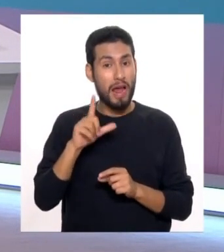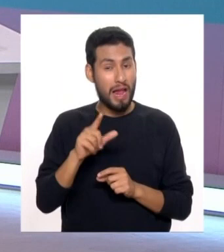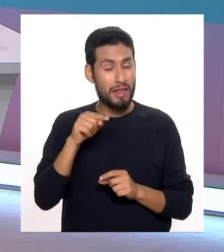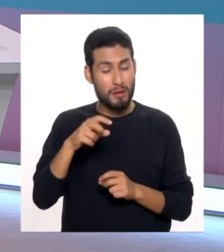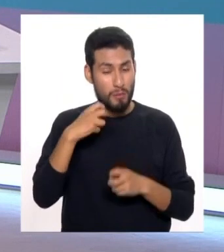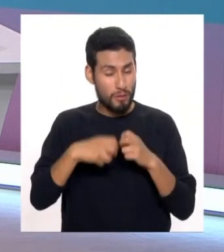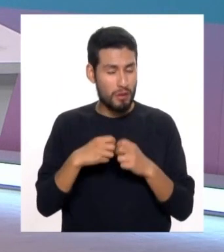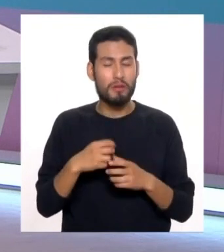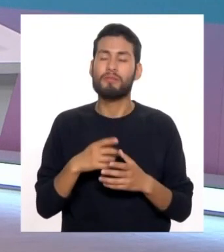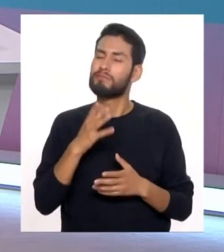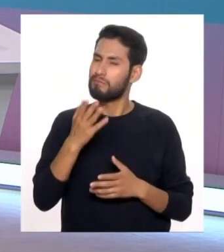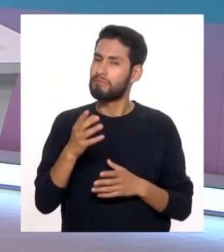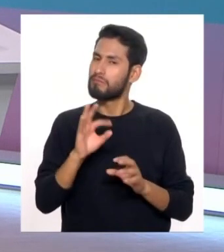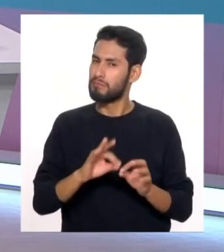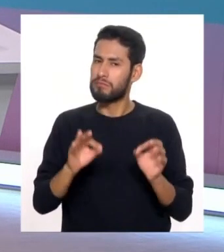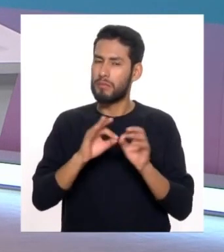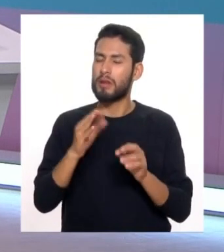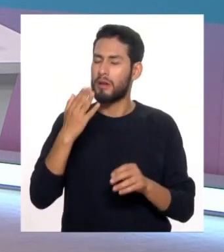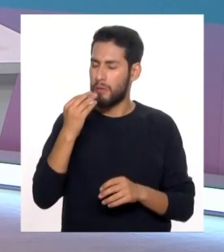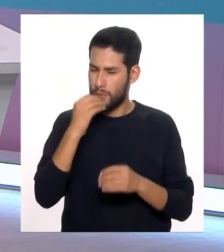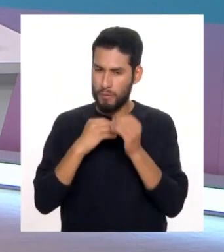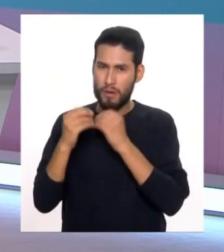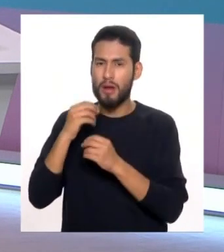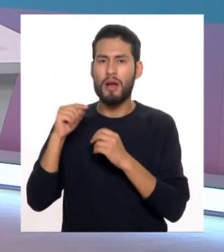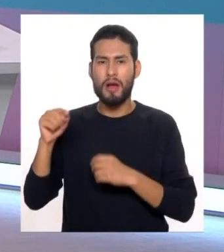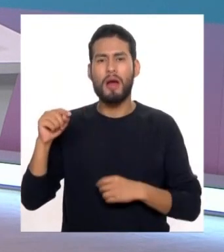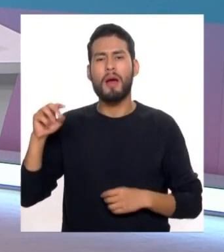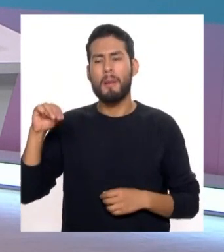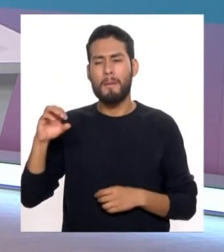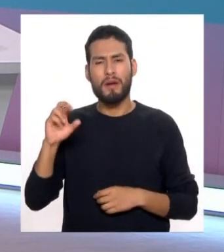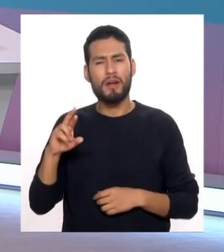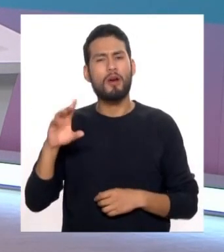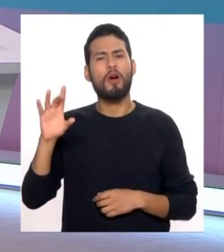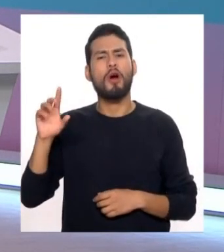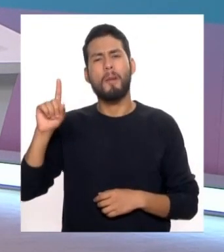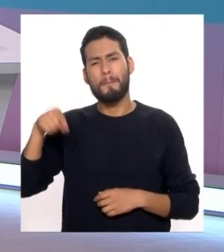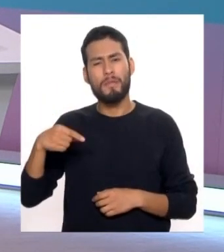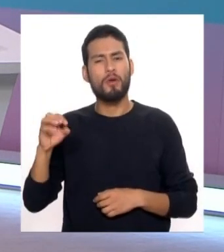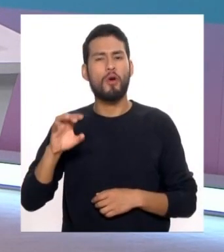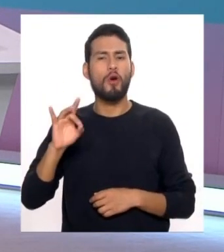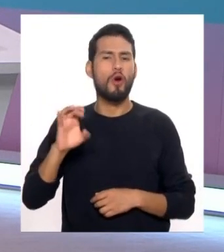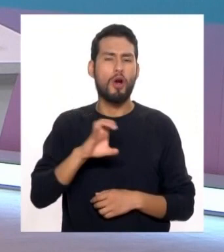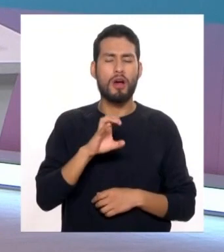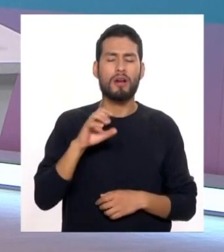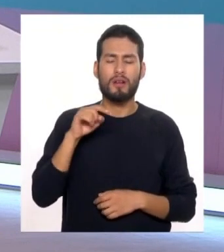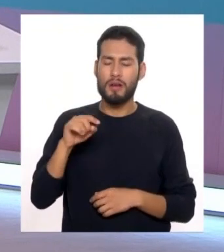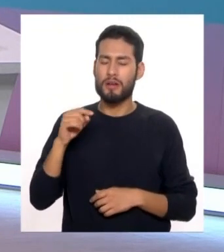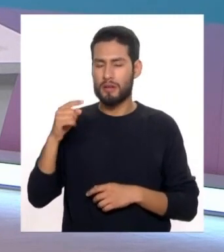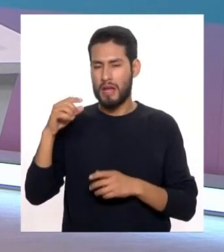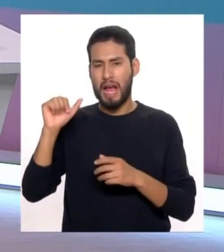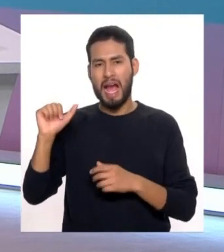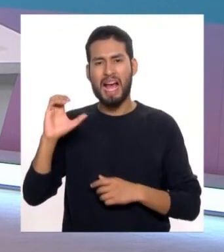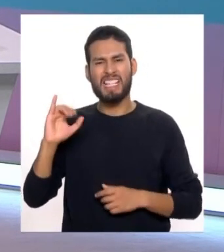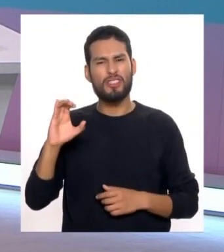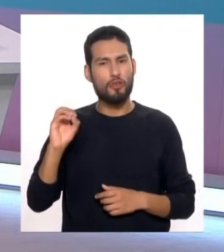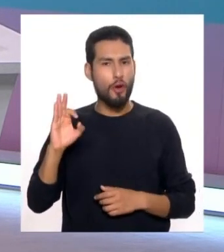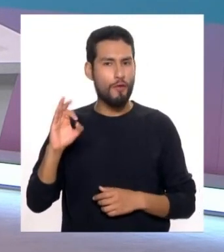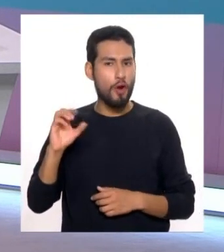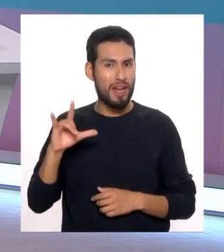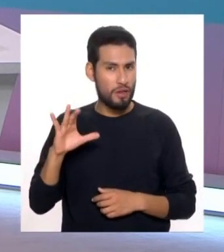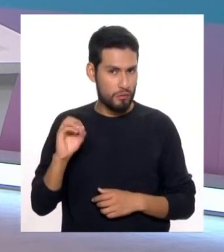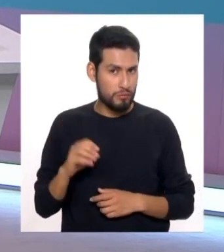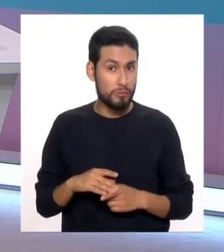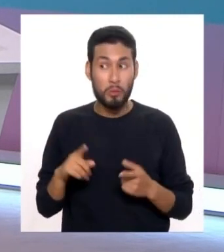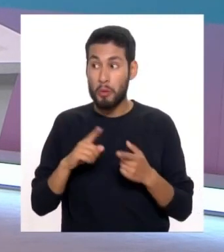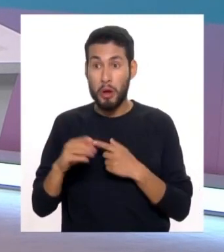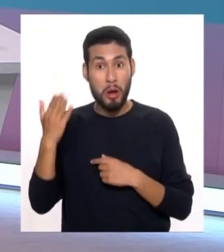dosis de 1000 microgramos de ácido fólico o de 800 microgramos. Si en todo caso no hay historia,